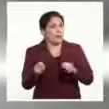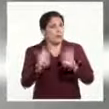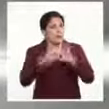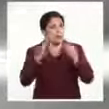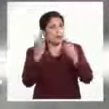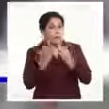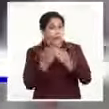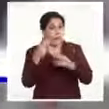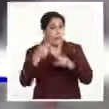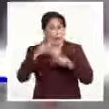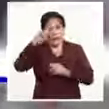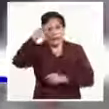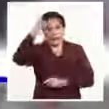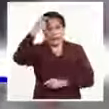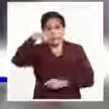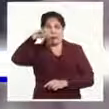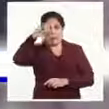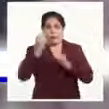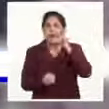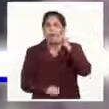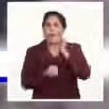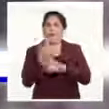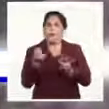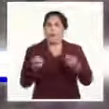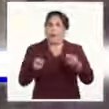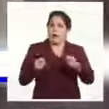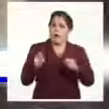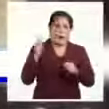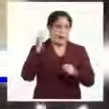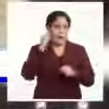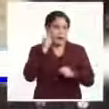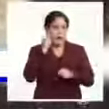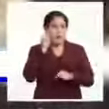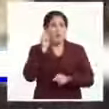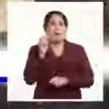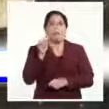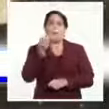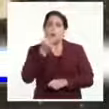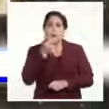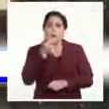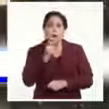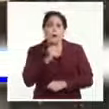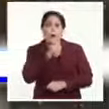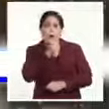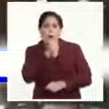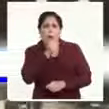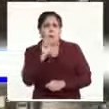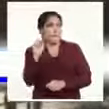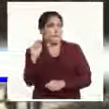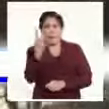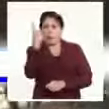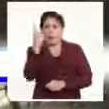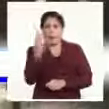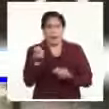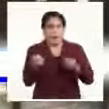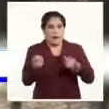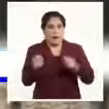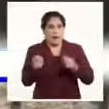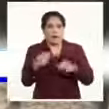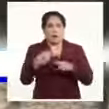continuar trabajando para fundar la radio. Y a partir de un transmisor de poca frecuencia, sale al aire por primera vez la